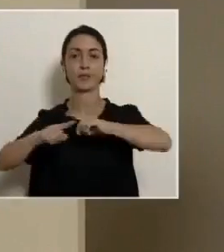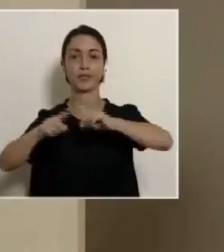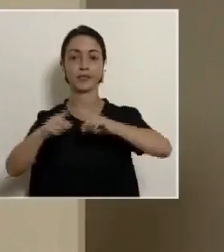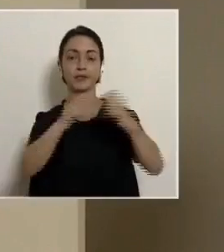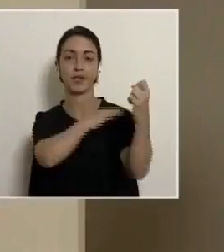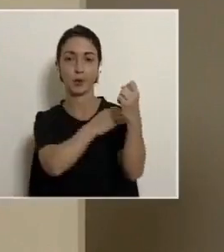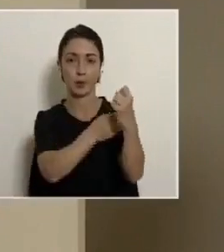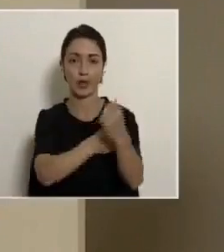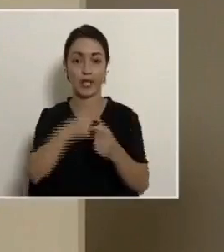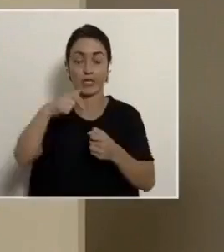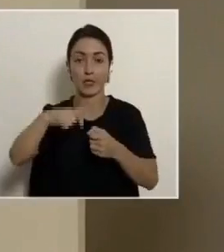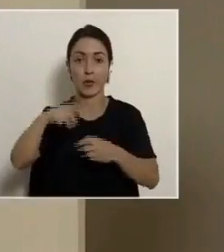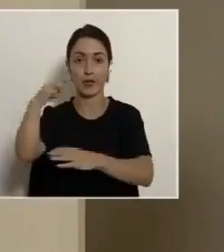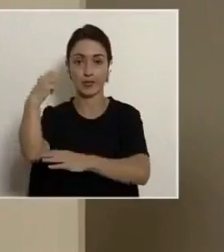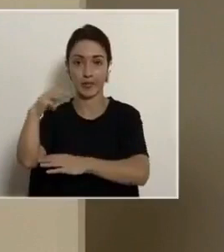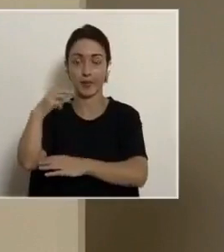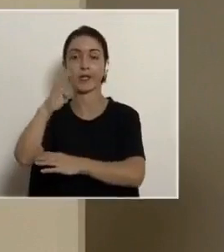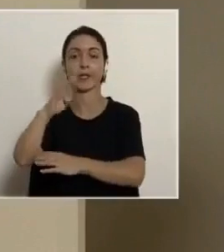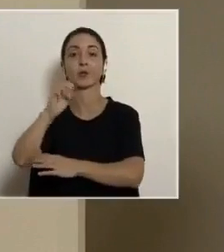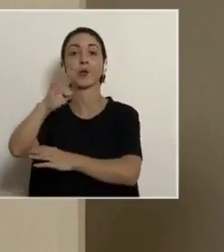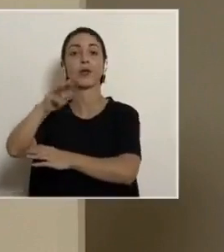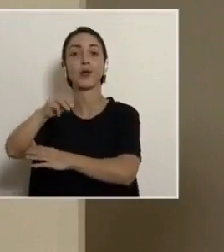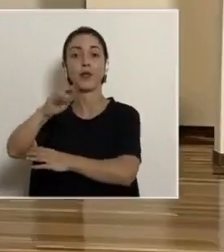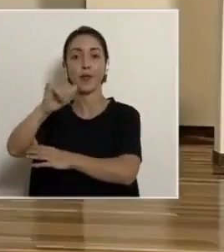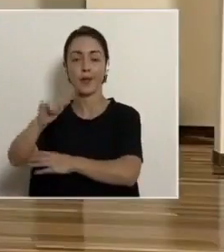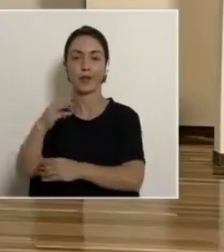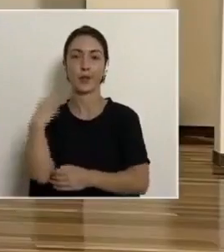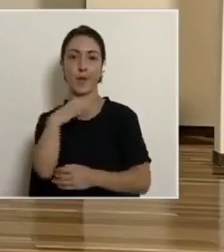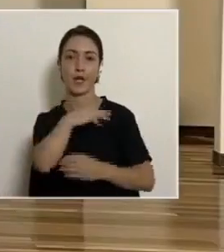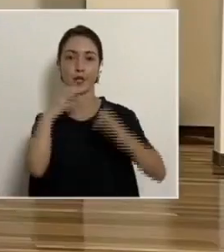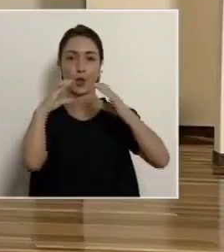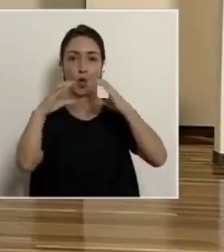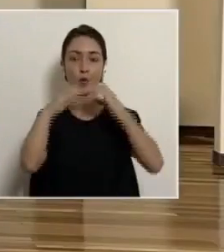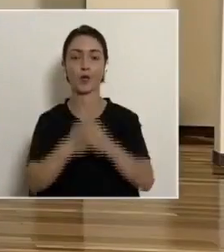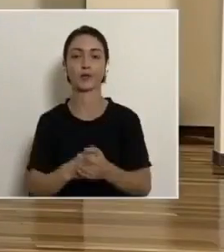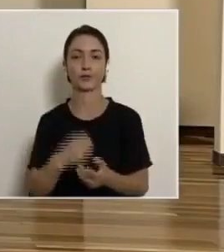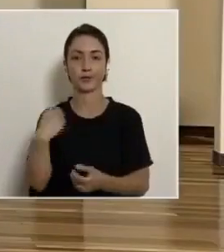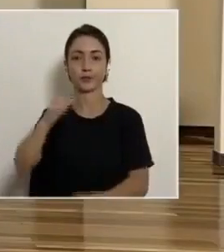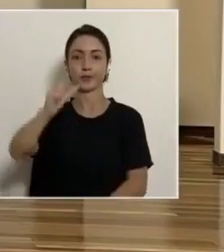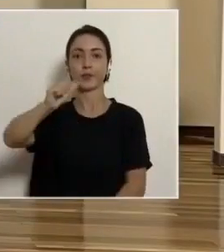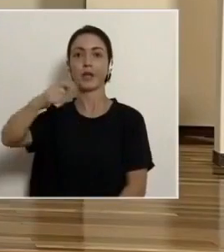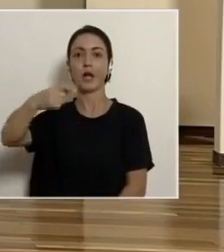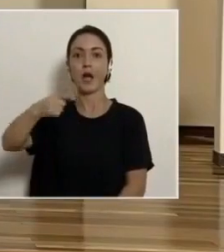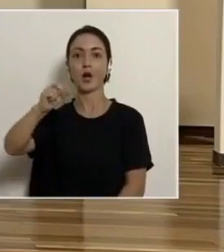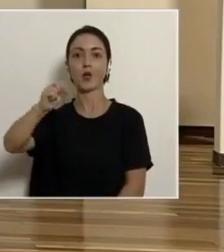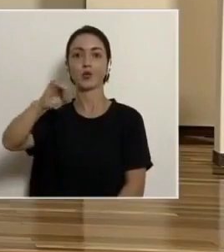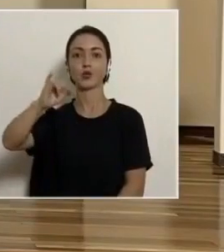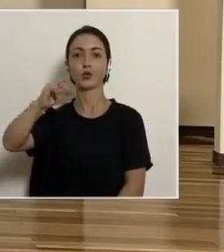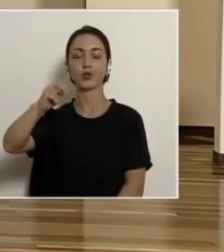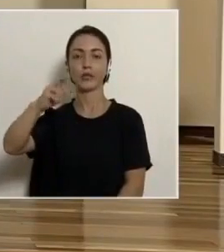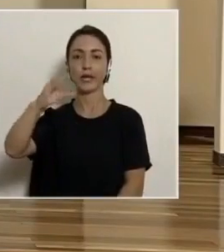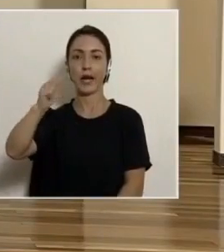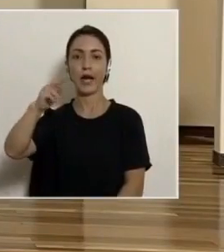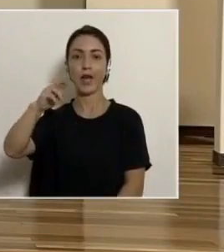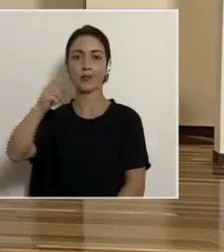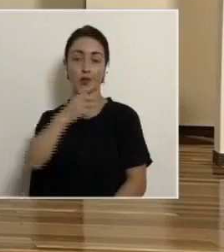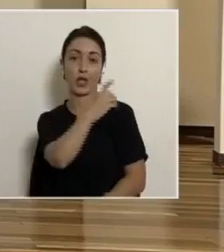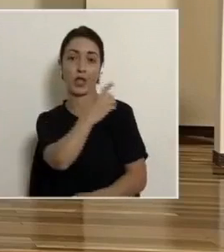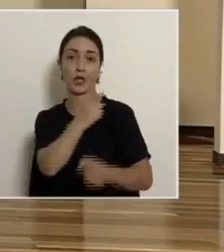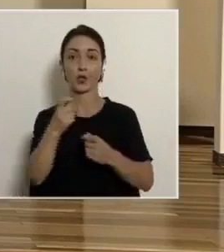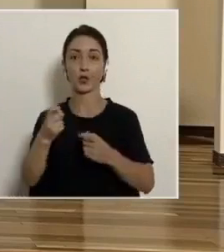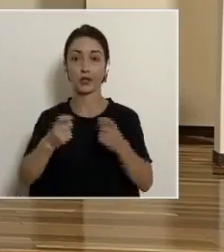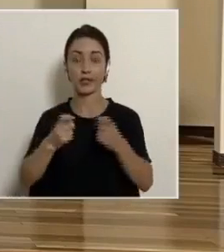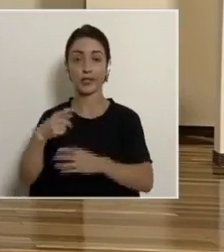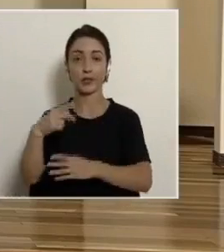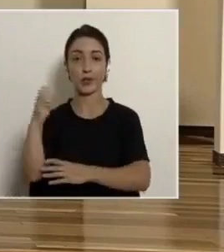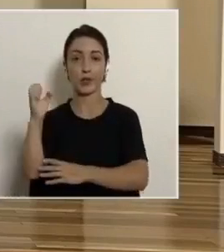que nos acompañan este martes 4 de mayo, el ministro de Comunicación, el señor Agustín Castro, y el director de riesgo de la Comisión